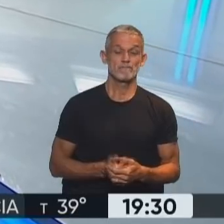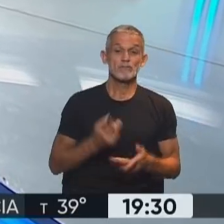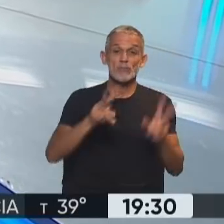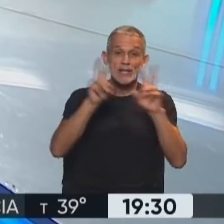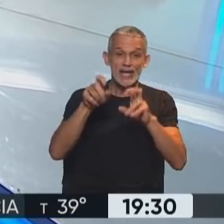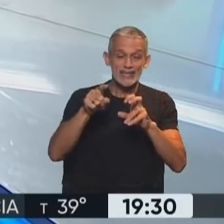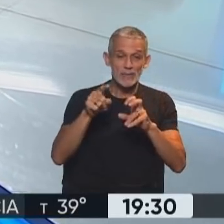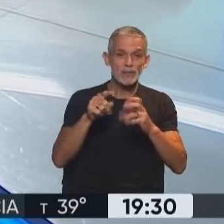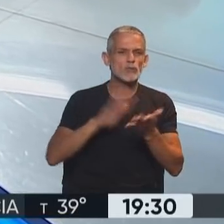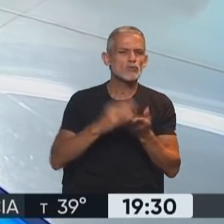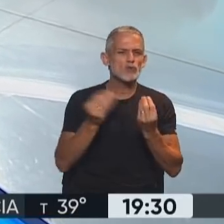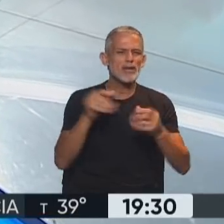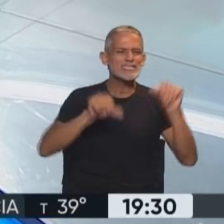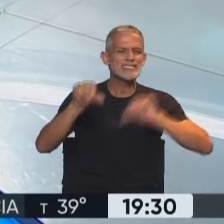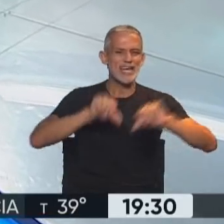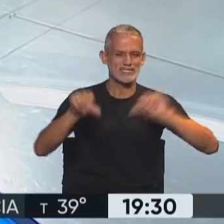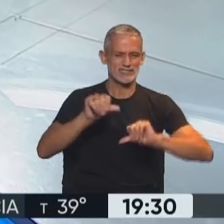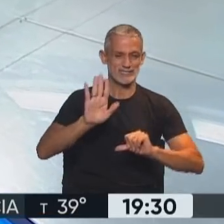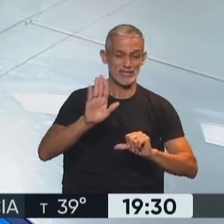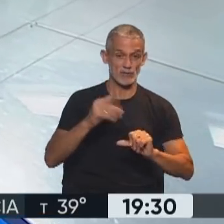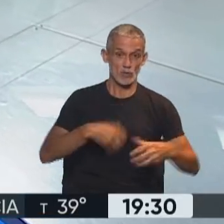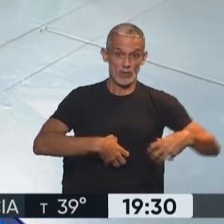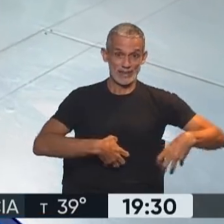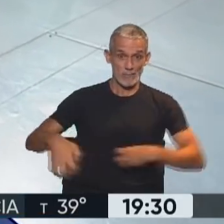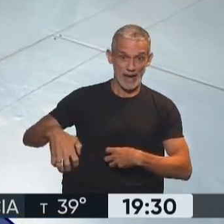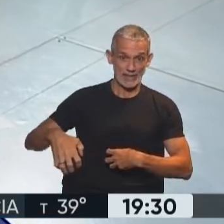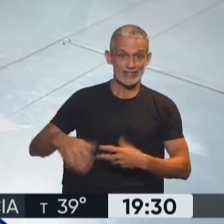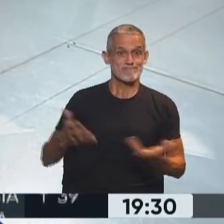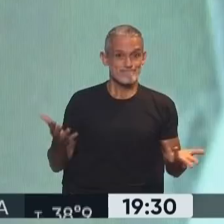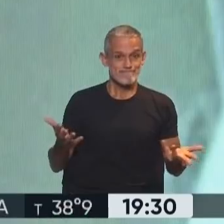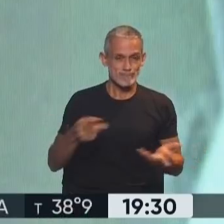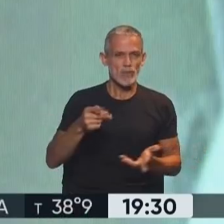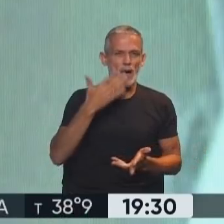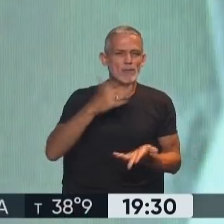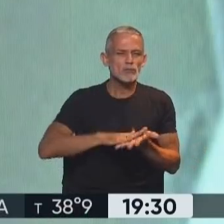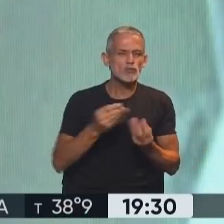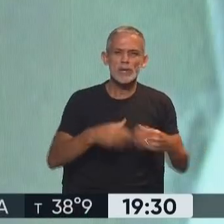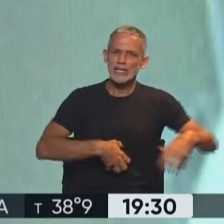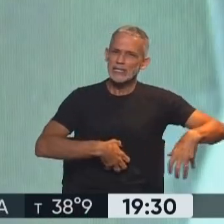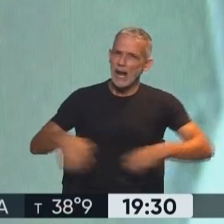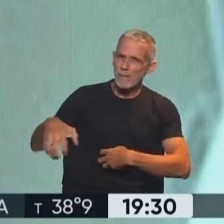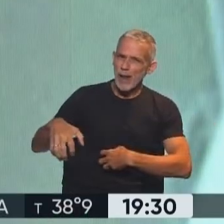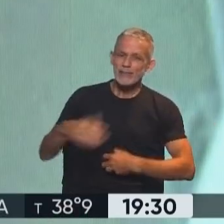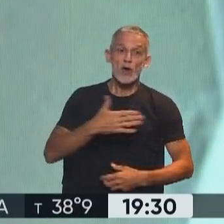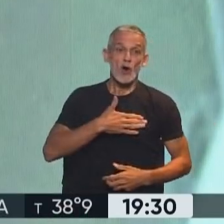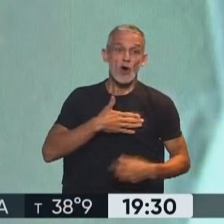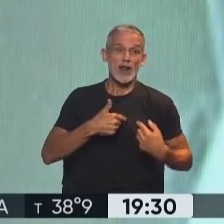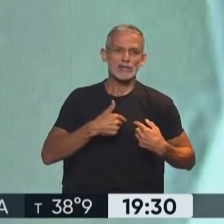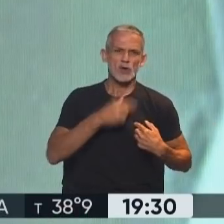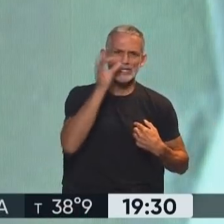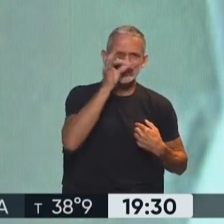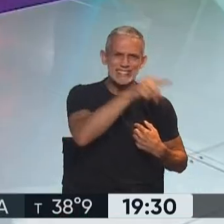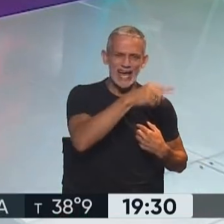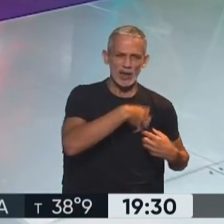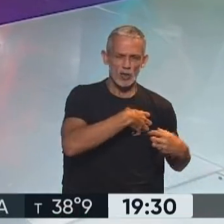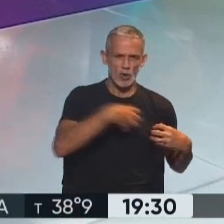hablar de tema que tiene que ver con ciencia y sobre todo con un trasplante muy particular, porque si hablamos de un trasplante de corazón de un cerdo a